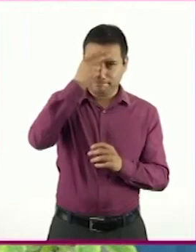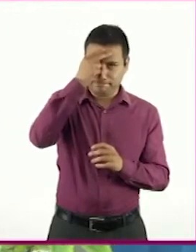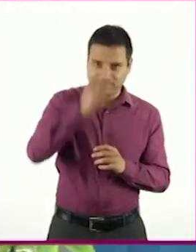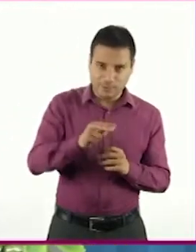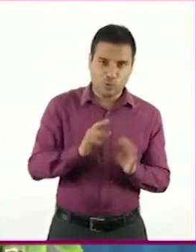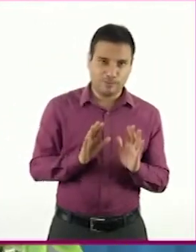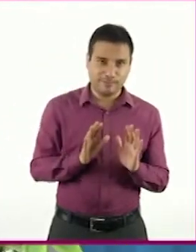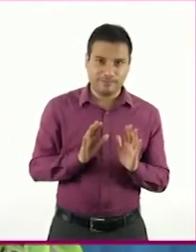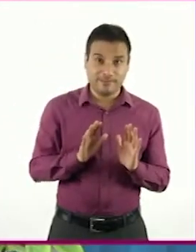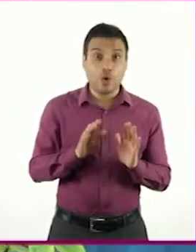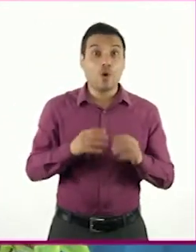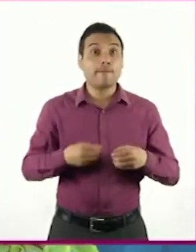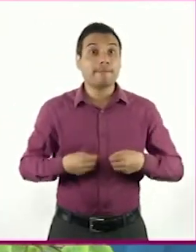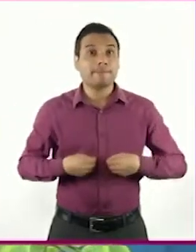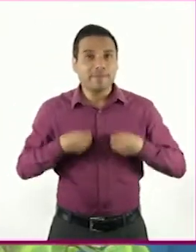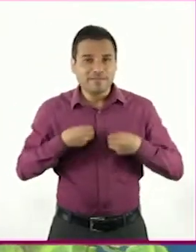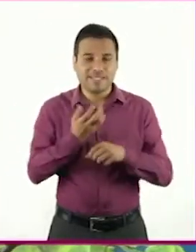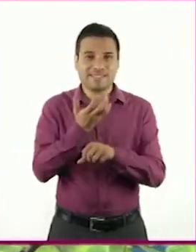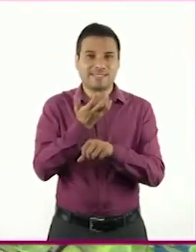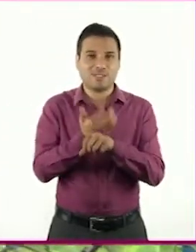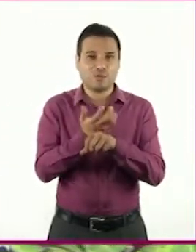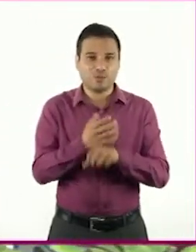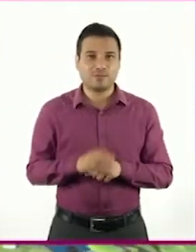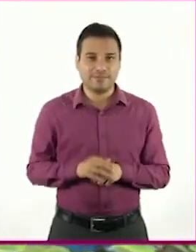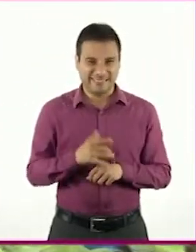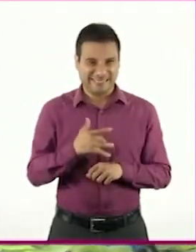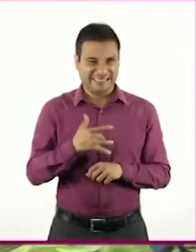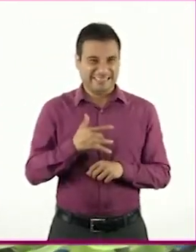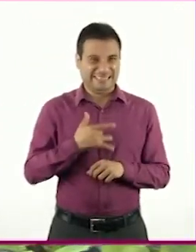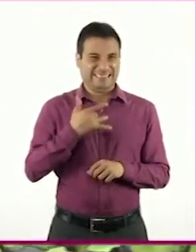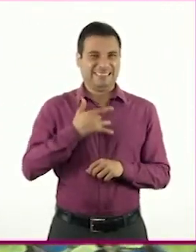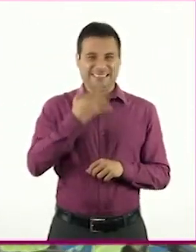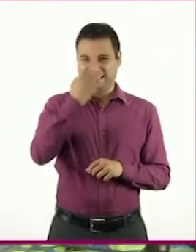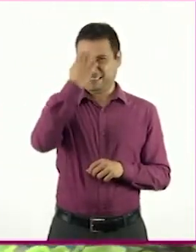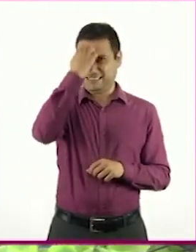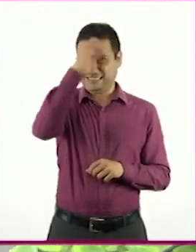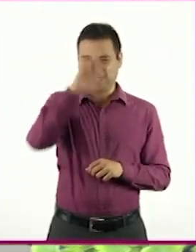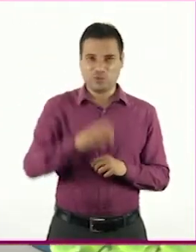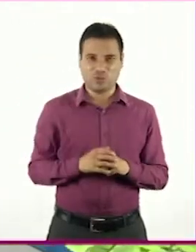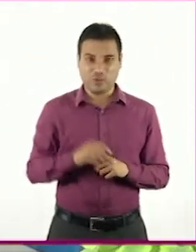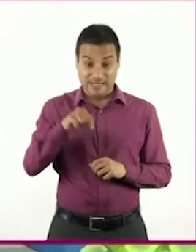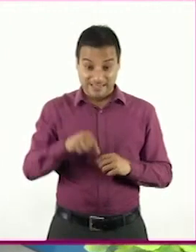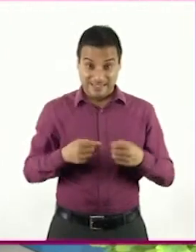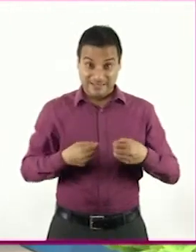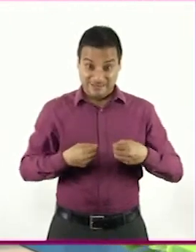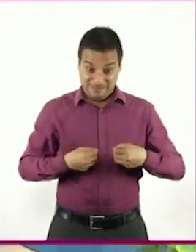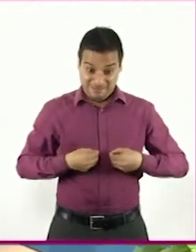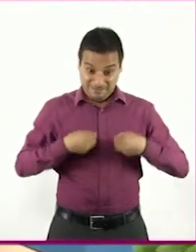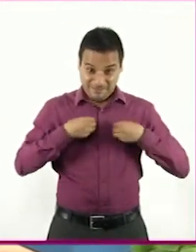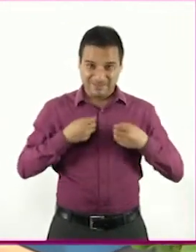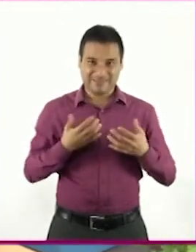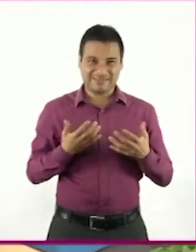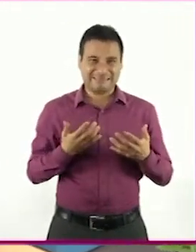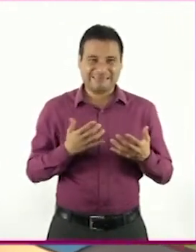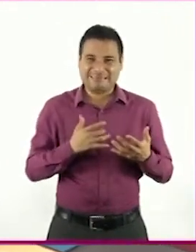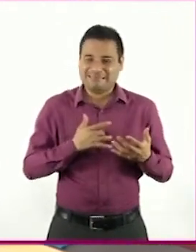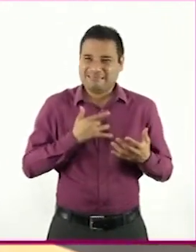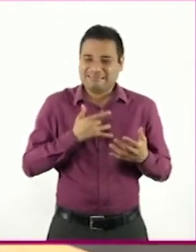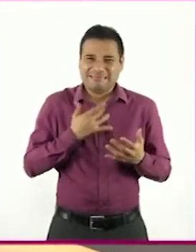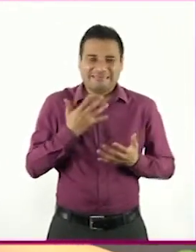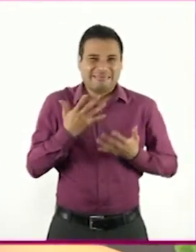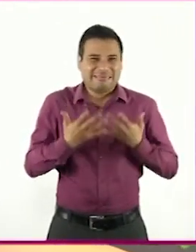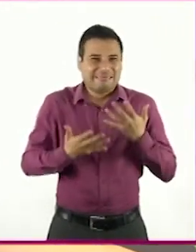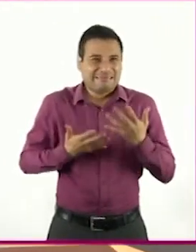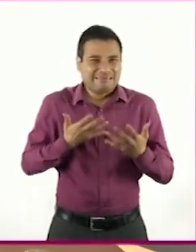surge el sentimiento de sentirse extranjero en el lugar en el que nacieron o crecieron. Sus orígenes también